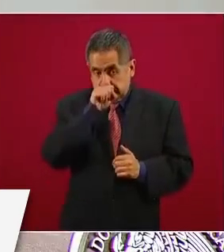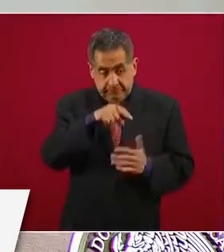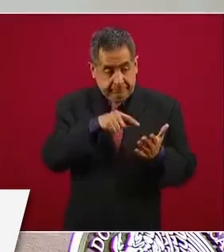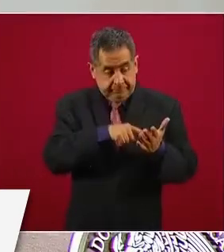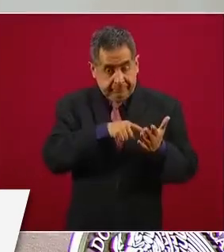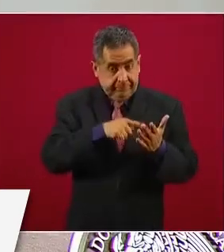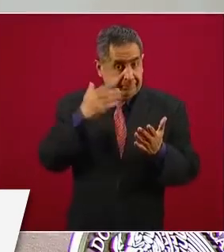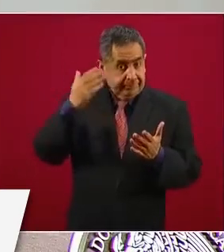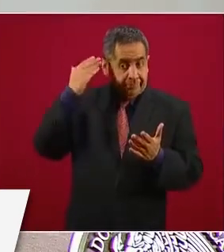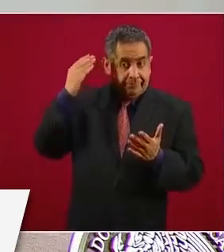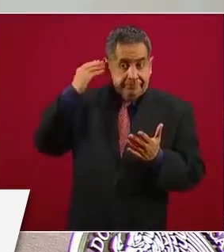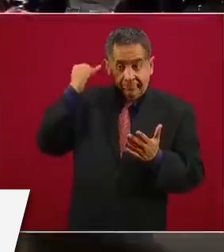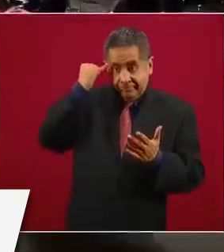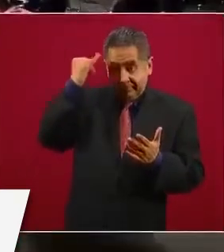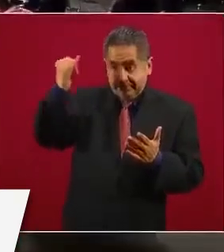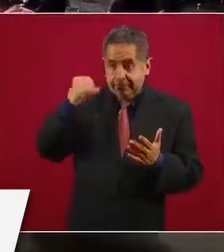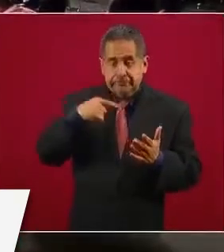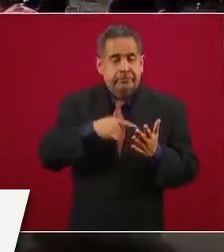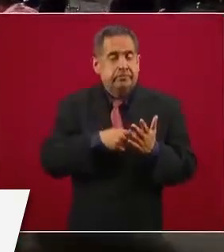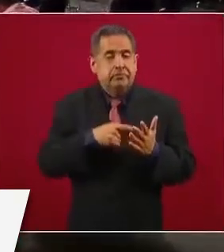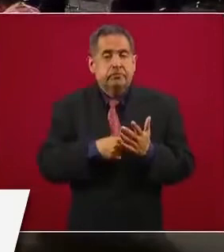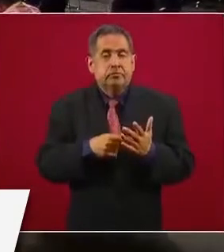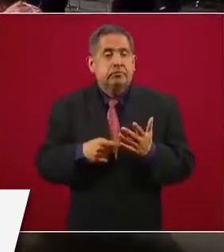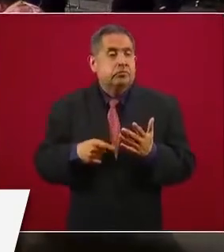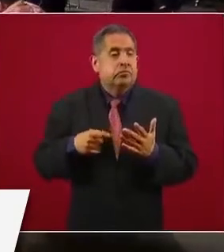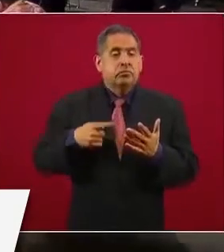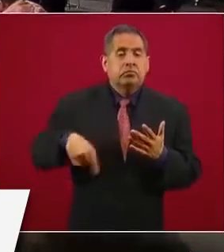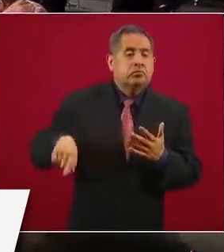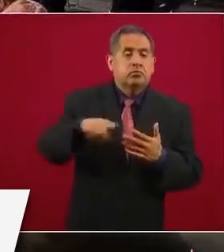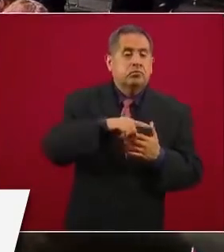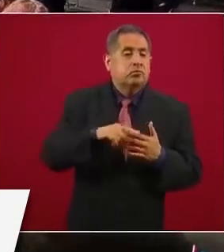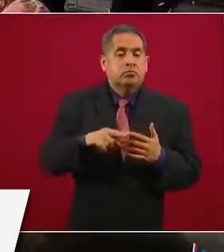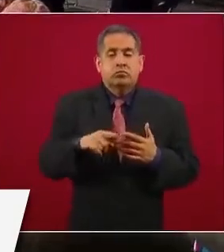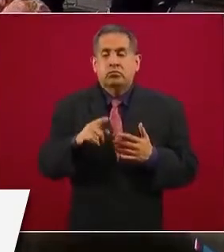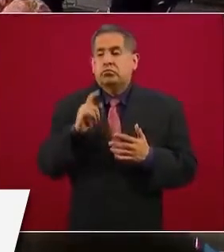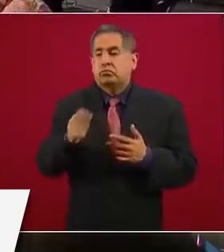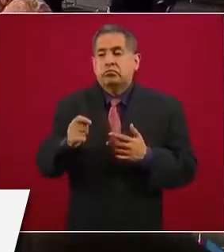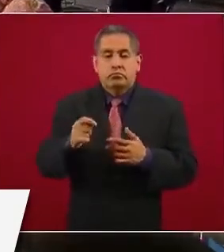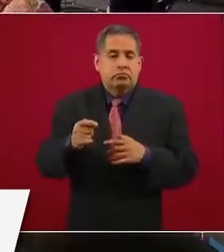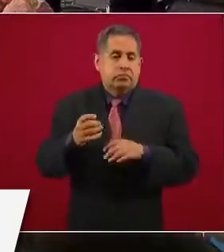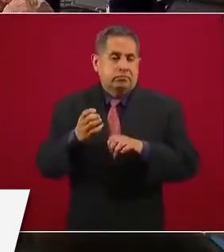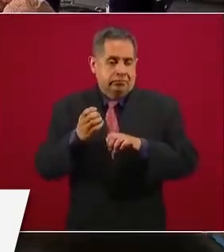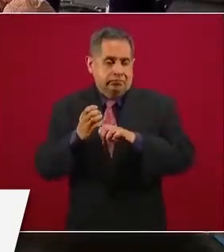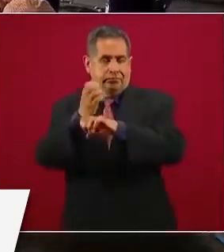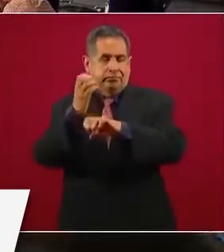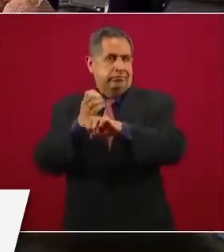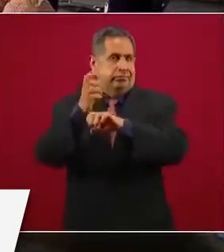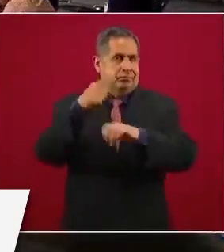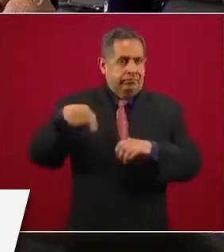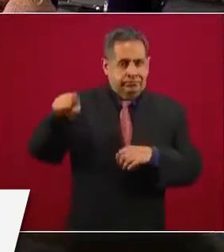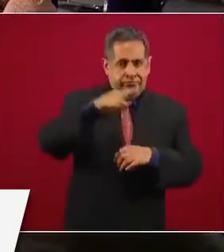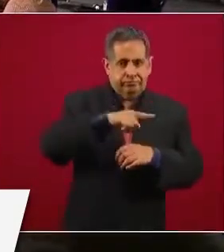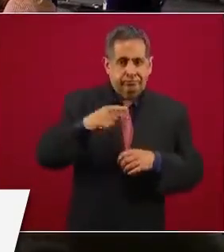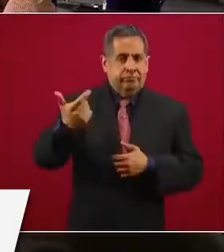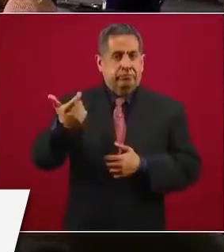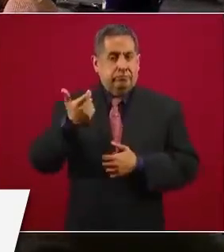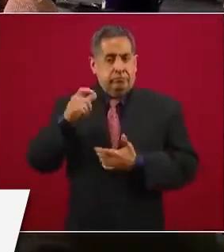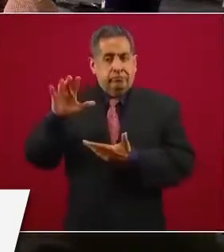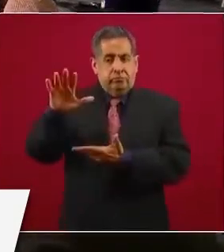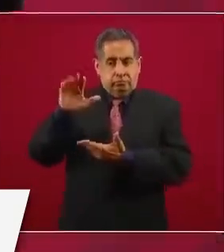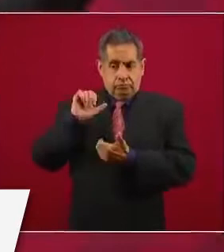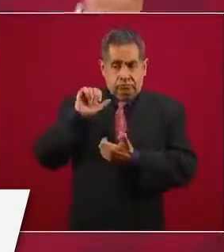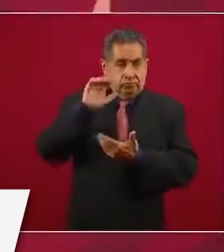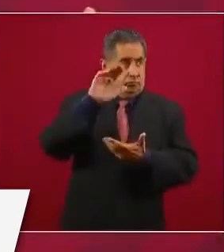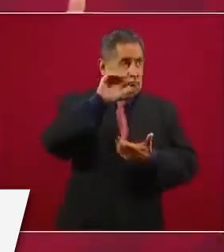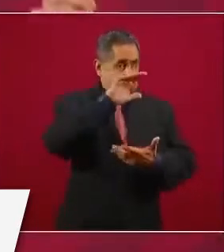anteriormente la participación económica del estado o de la entidad federativa